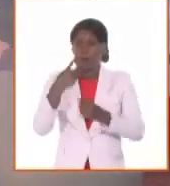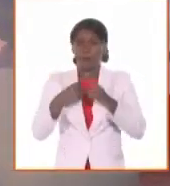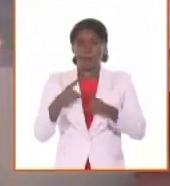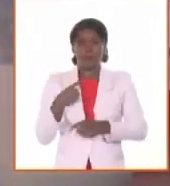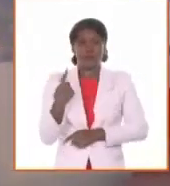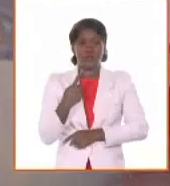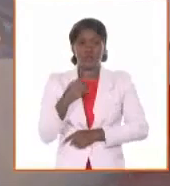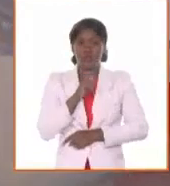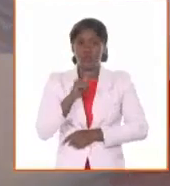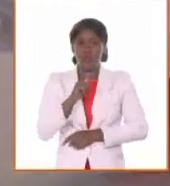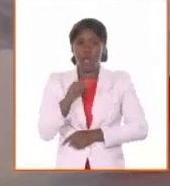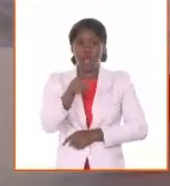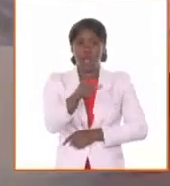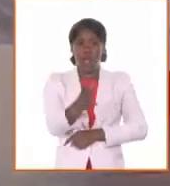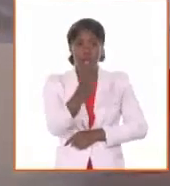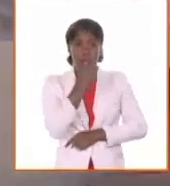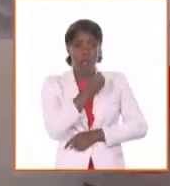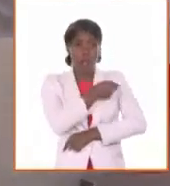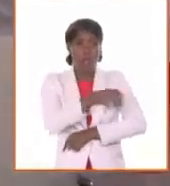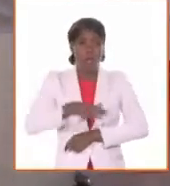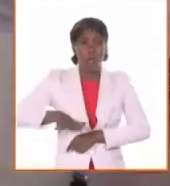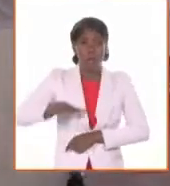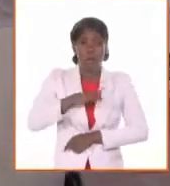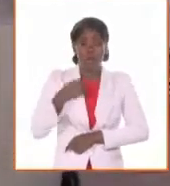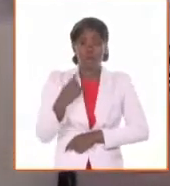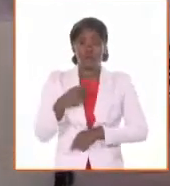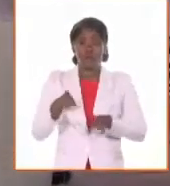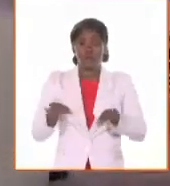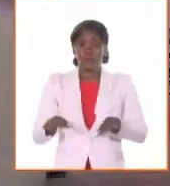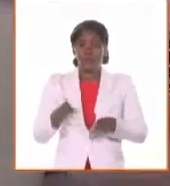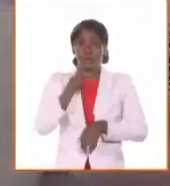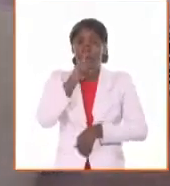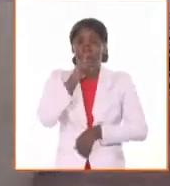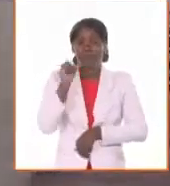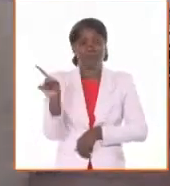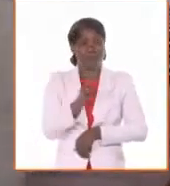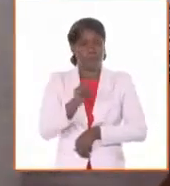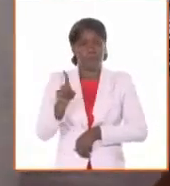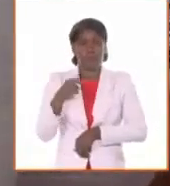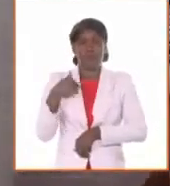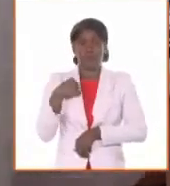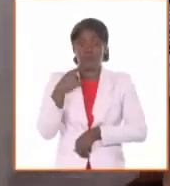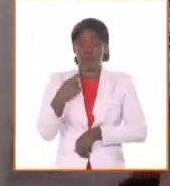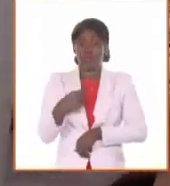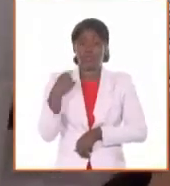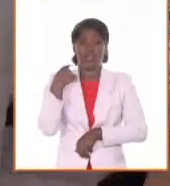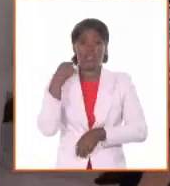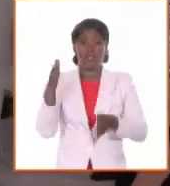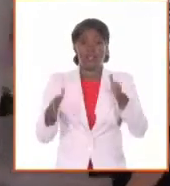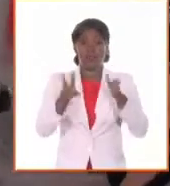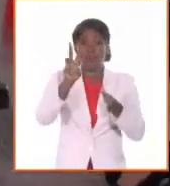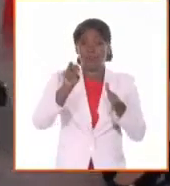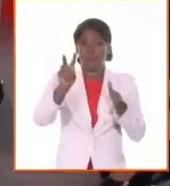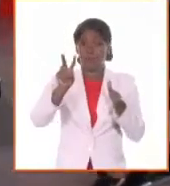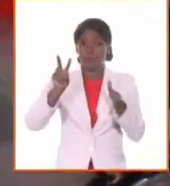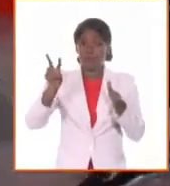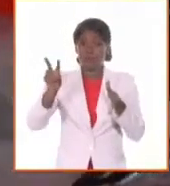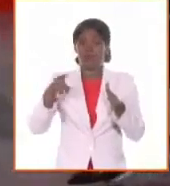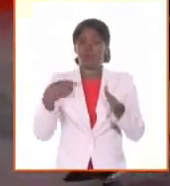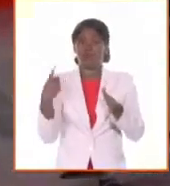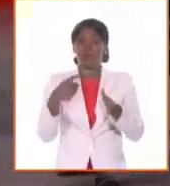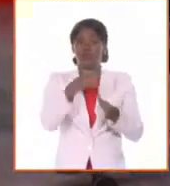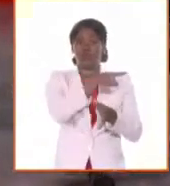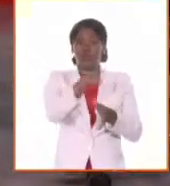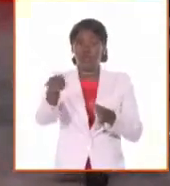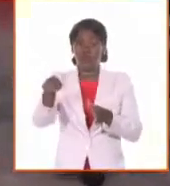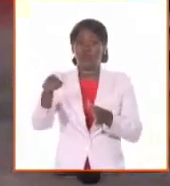con respecto a eso nosotros decíamos que en el año 2022 nosotros aplicamos 37 sanciones a